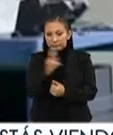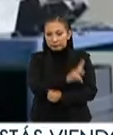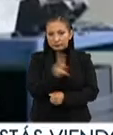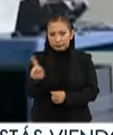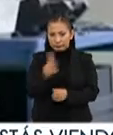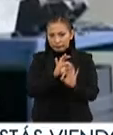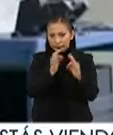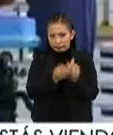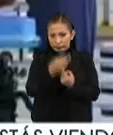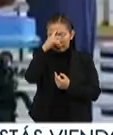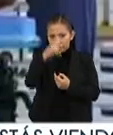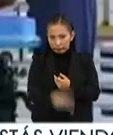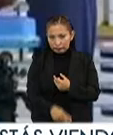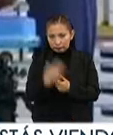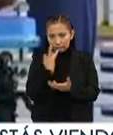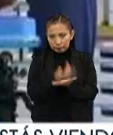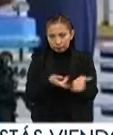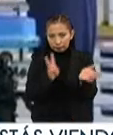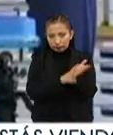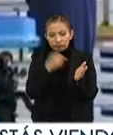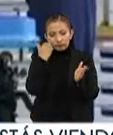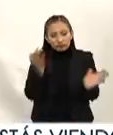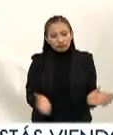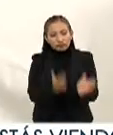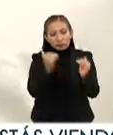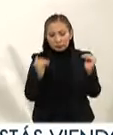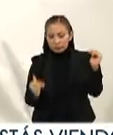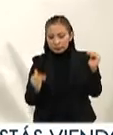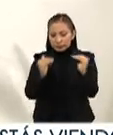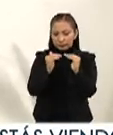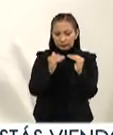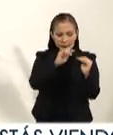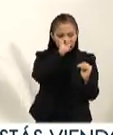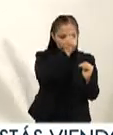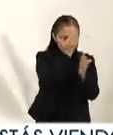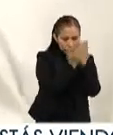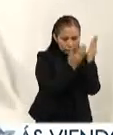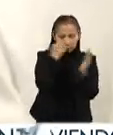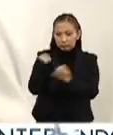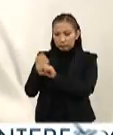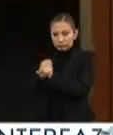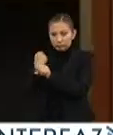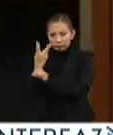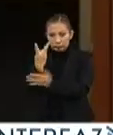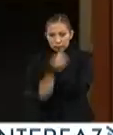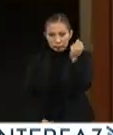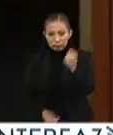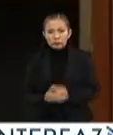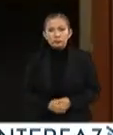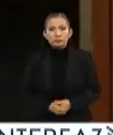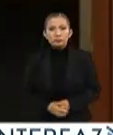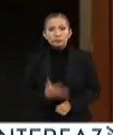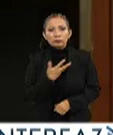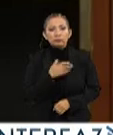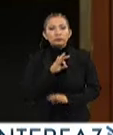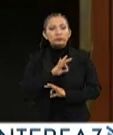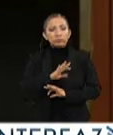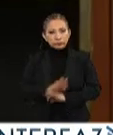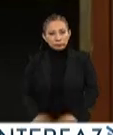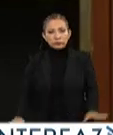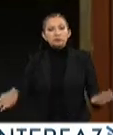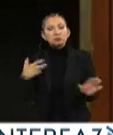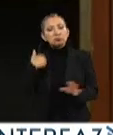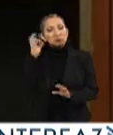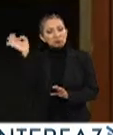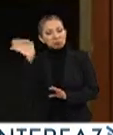modelo mexicano de formación dual busca fomentar equilibrio entre la teoría y la práctica. Tenemos ya la posibilidad